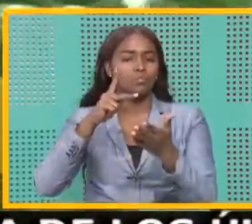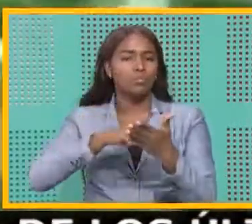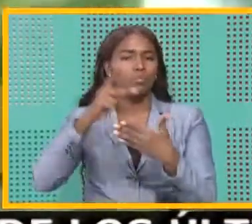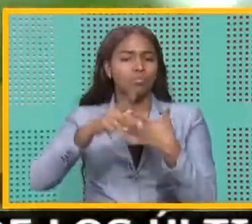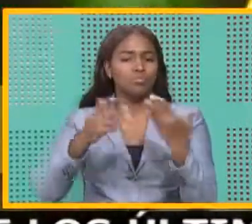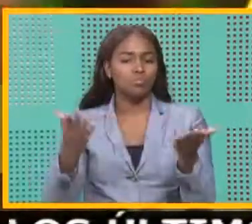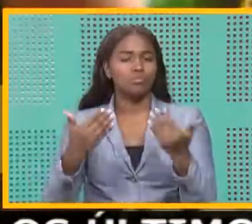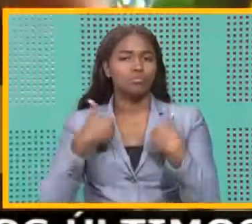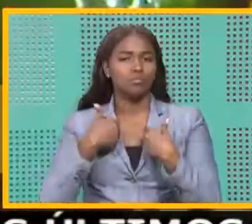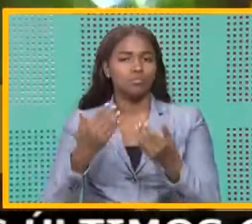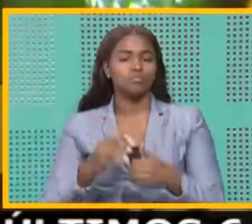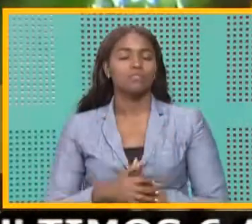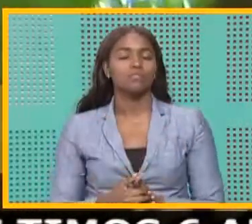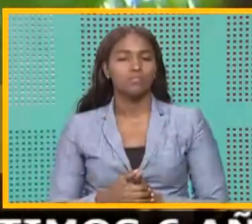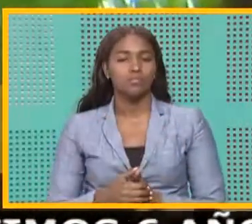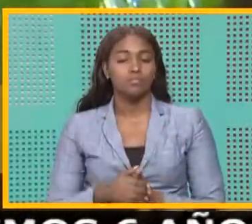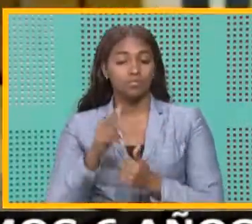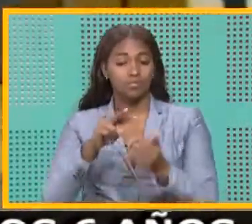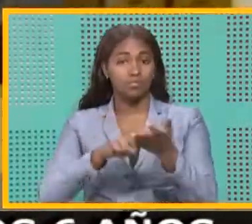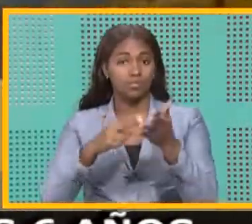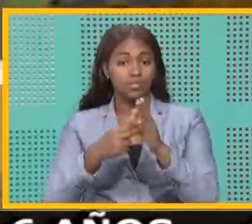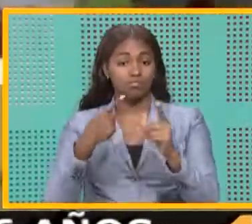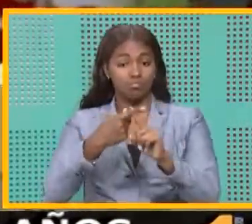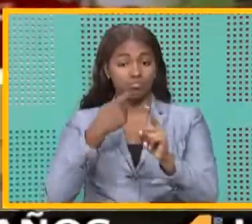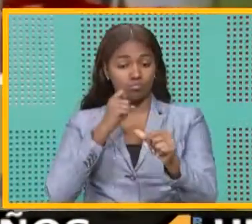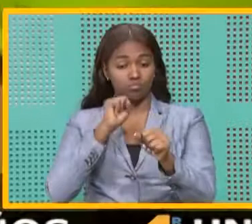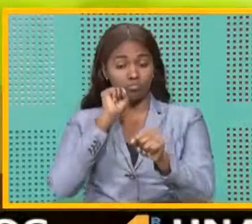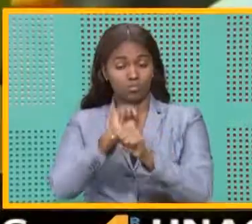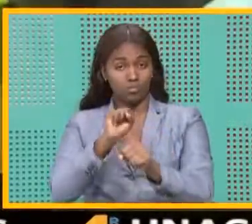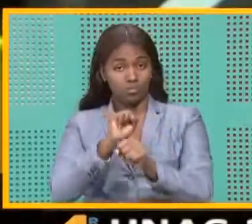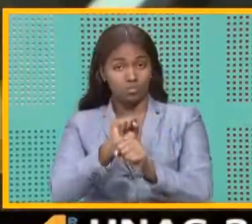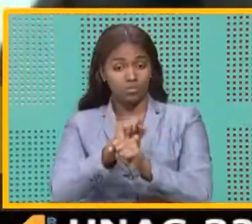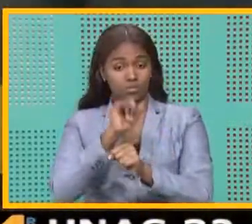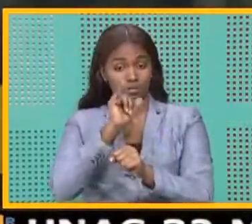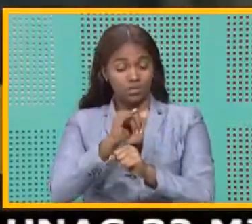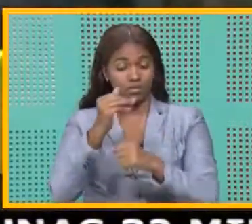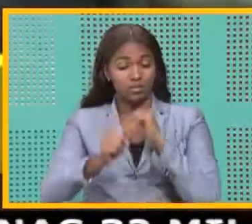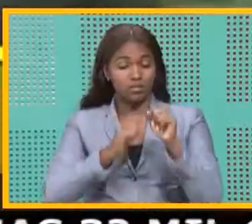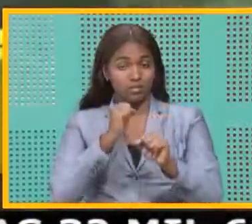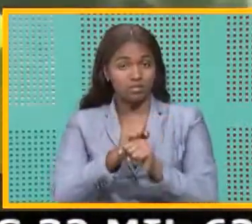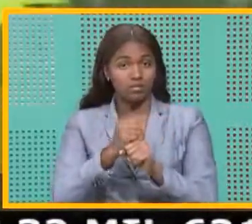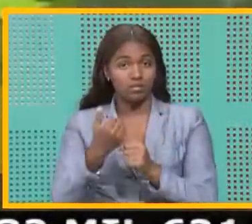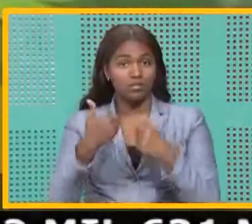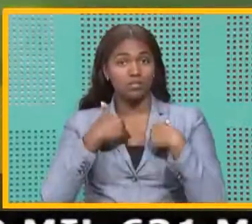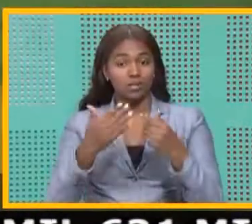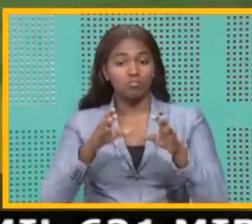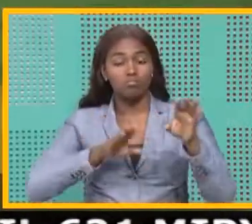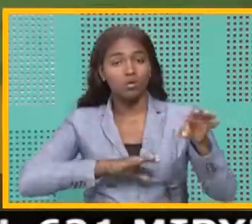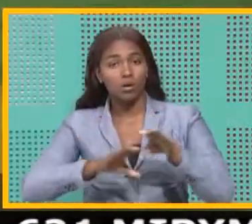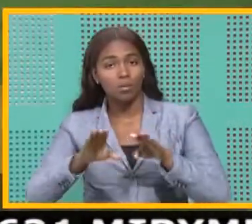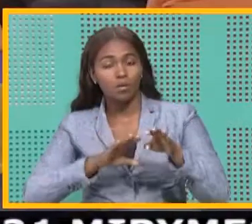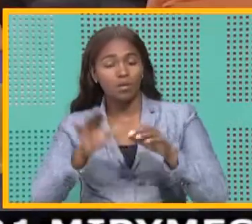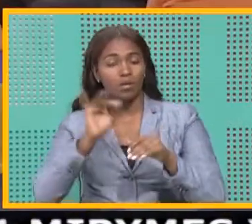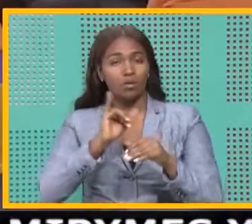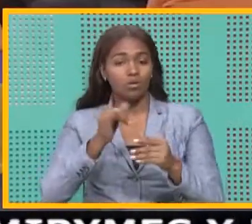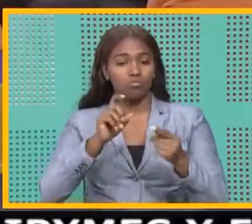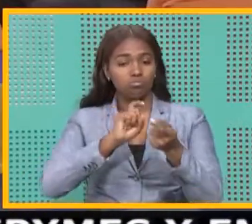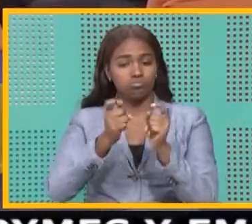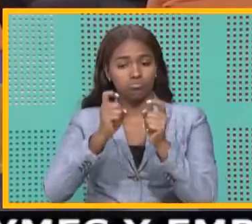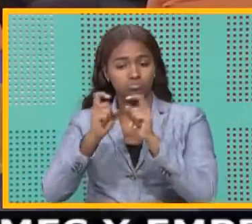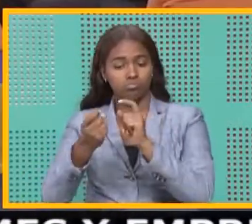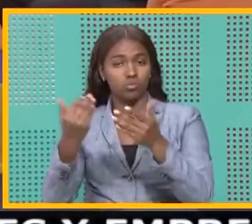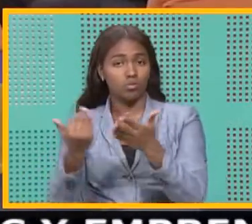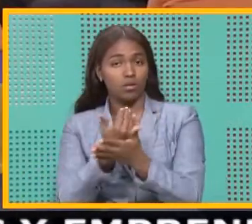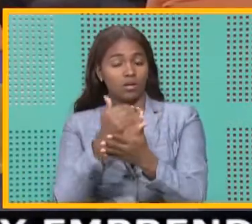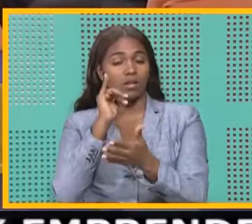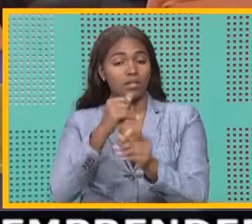agrícolas. Es decir, que fruto del trabajo en este año de la competitividad y la innovación,